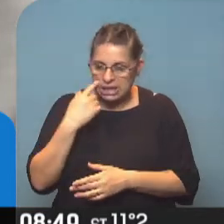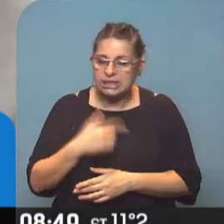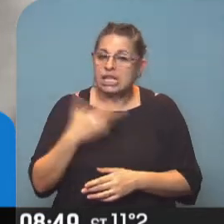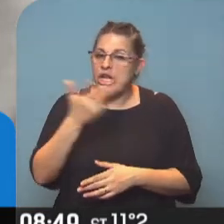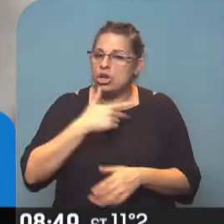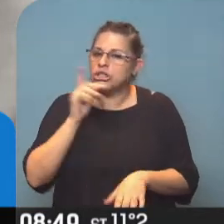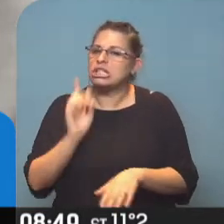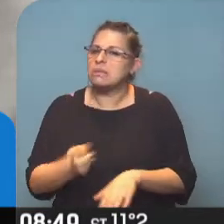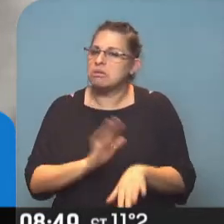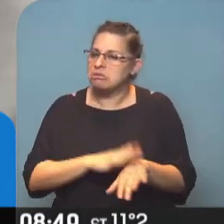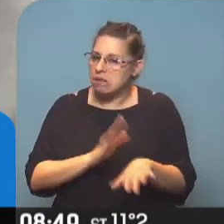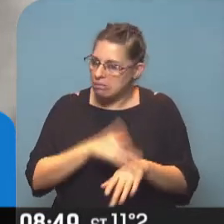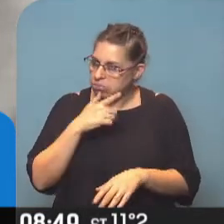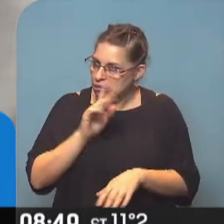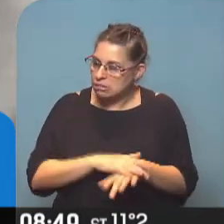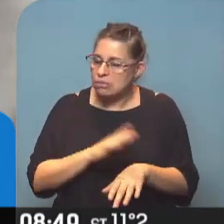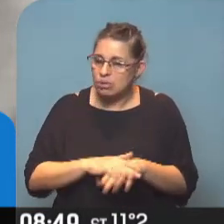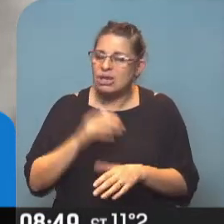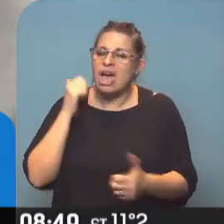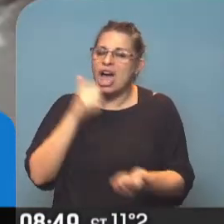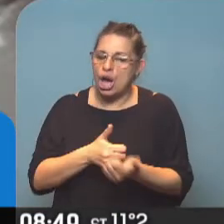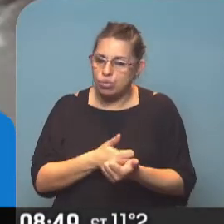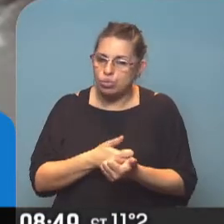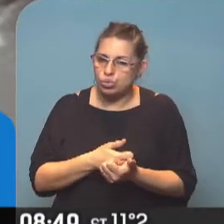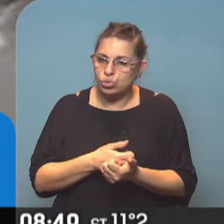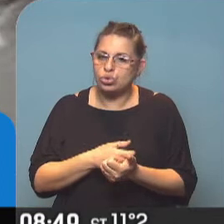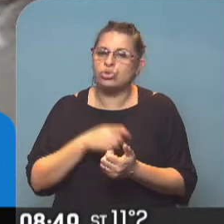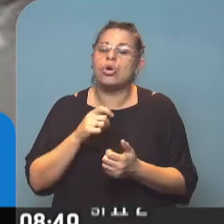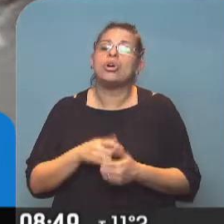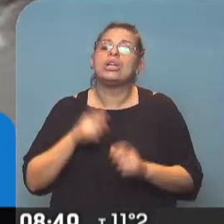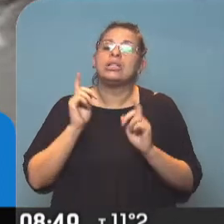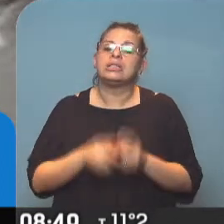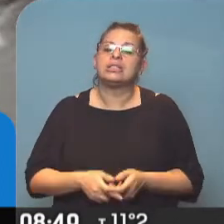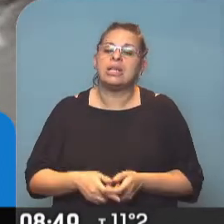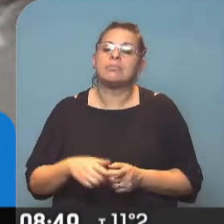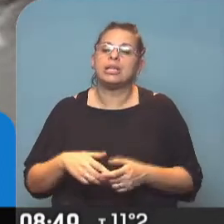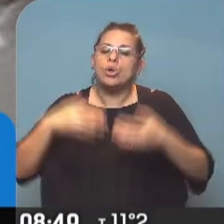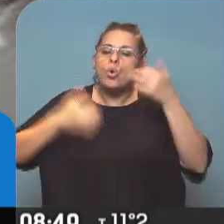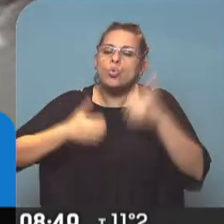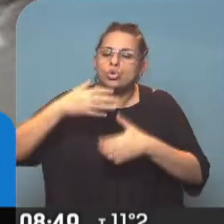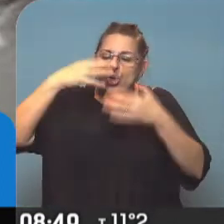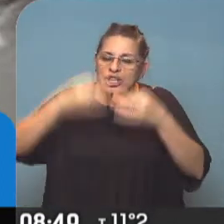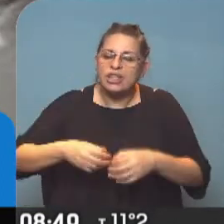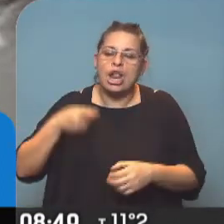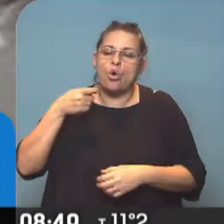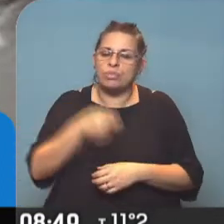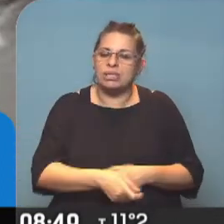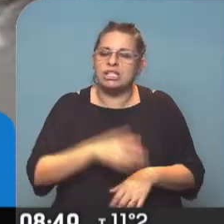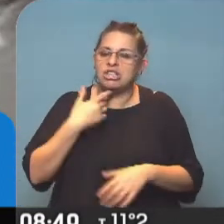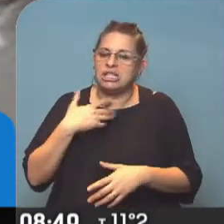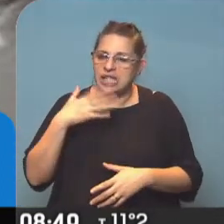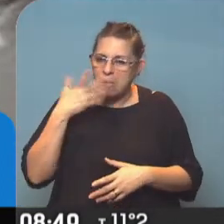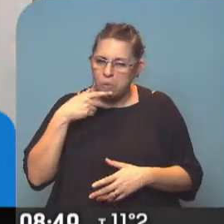ellos la acusación de abuso sexual con acceso carnal en concurso ideal, con homicidio calificado por